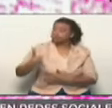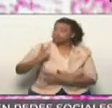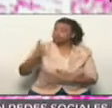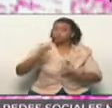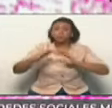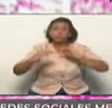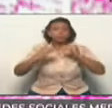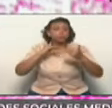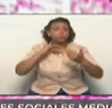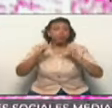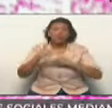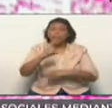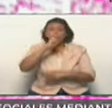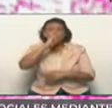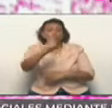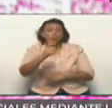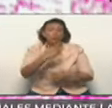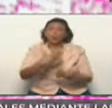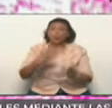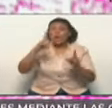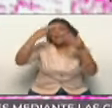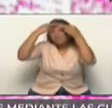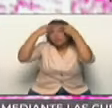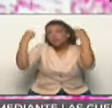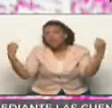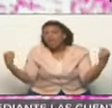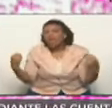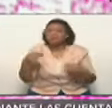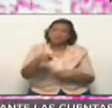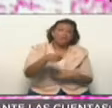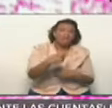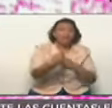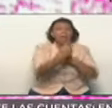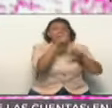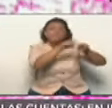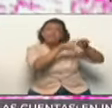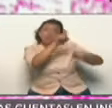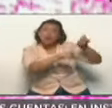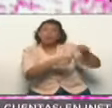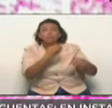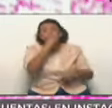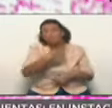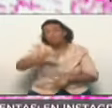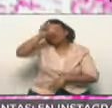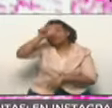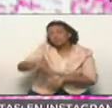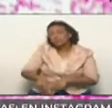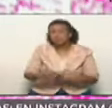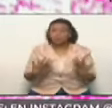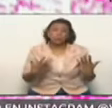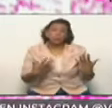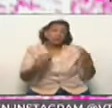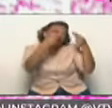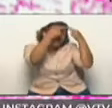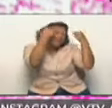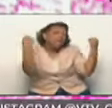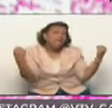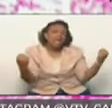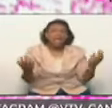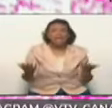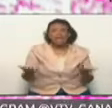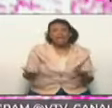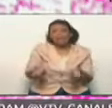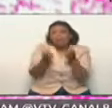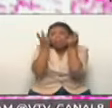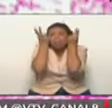dirán, no, que Maduro es inocente. Algunos me critiquen, que Maduro es muy buena gente. Yo ni soy